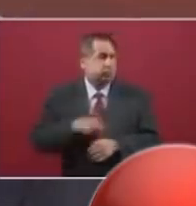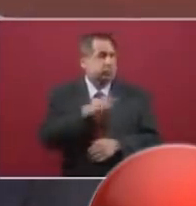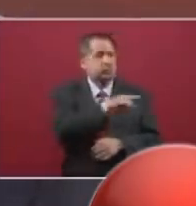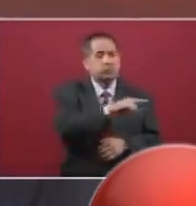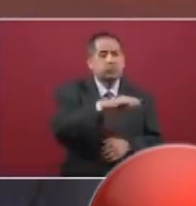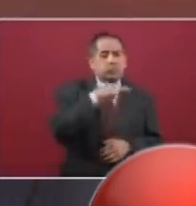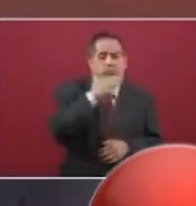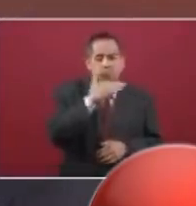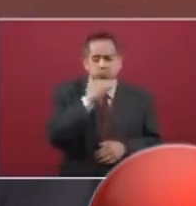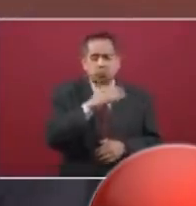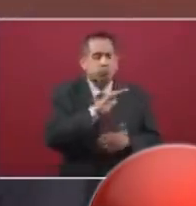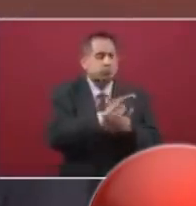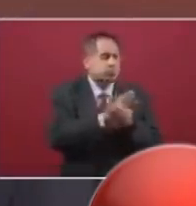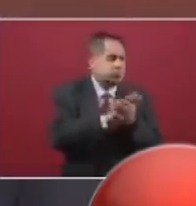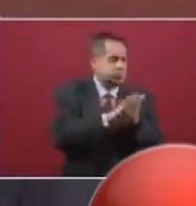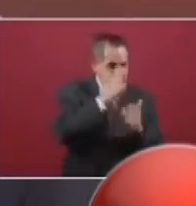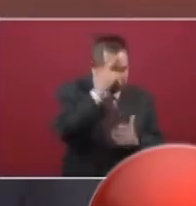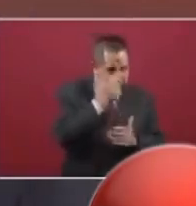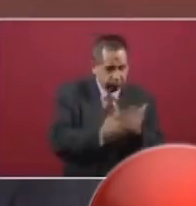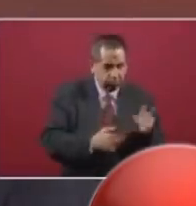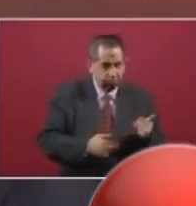se dedican a la delincuencia,